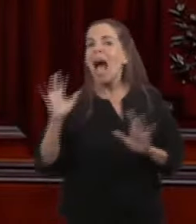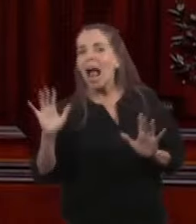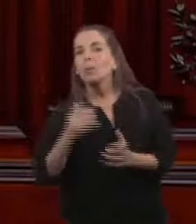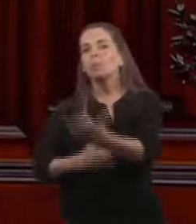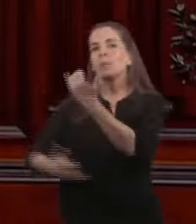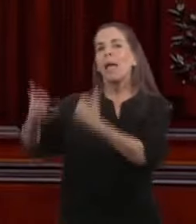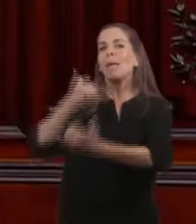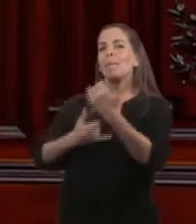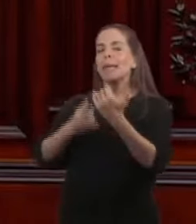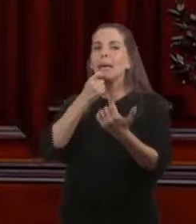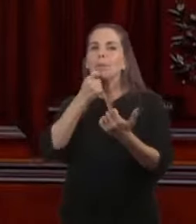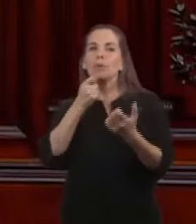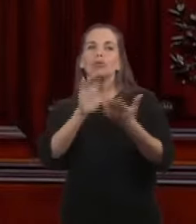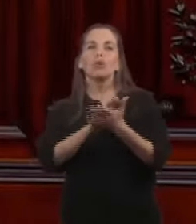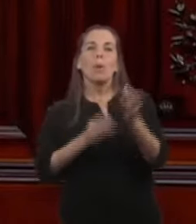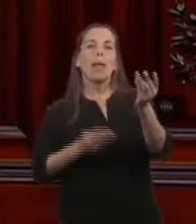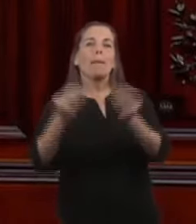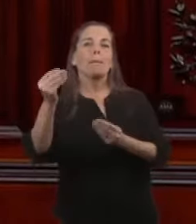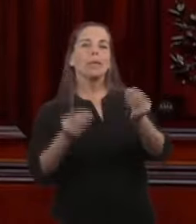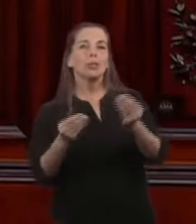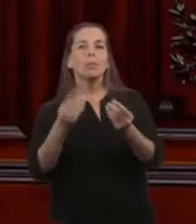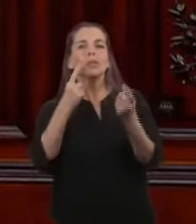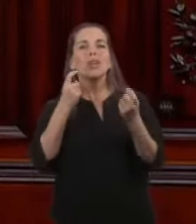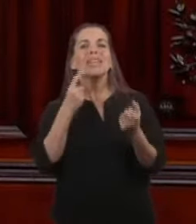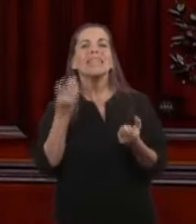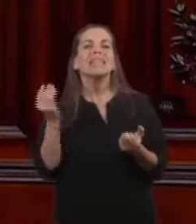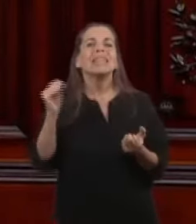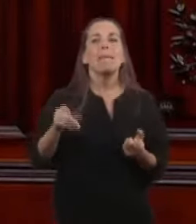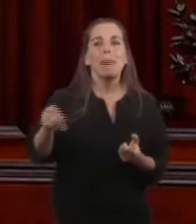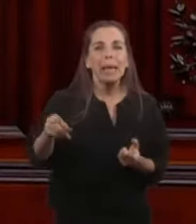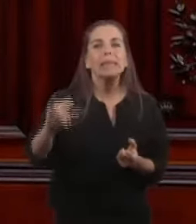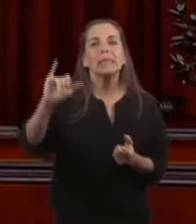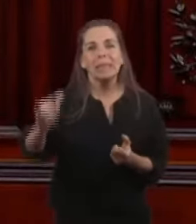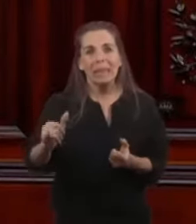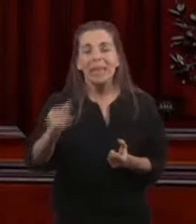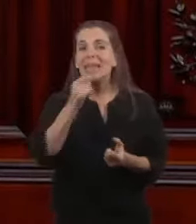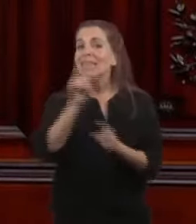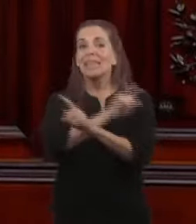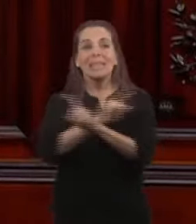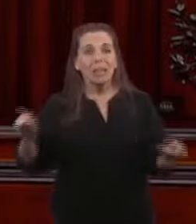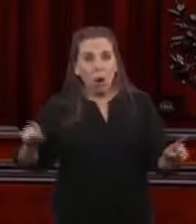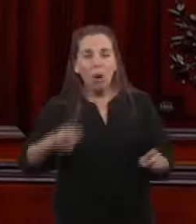hay que reducir para cubrirlo si no es así será vetado